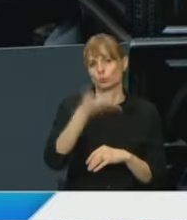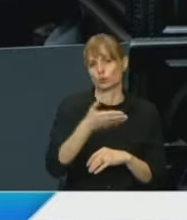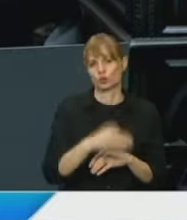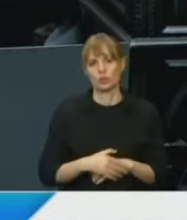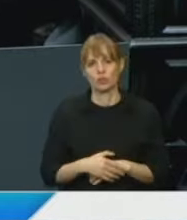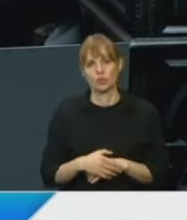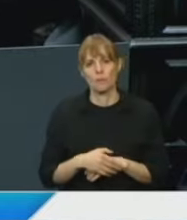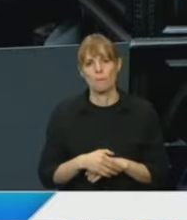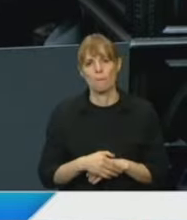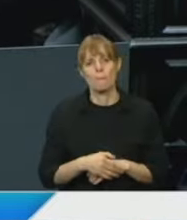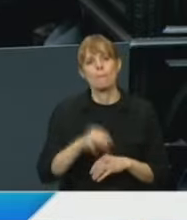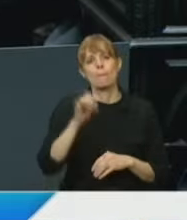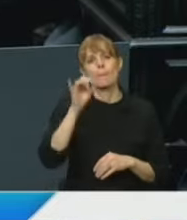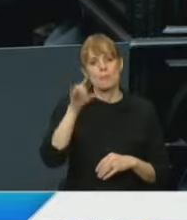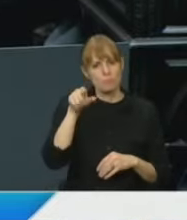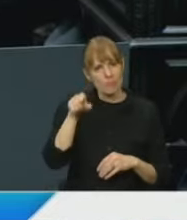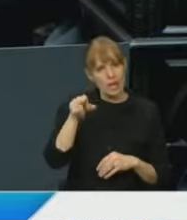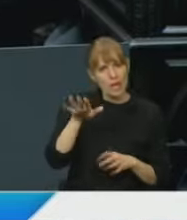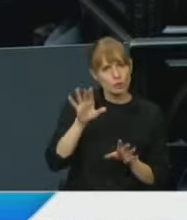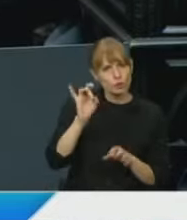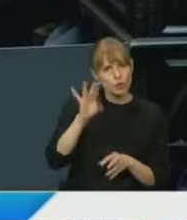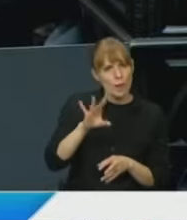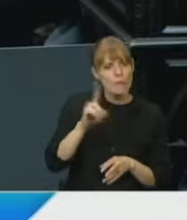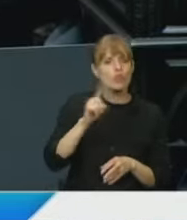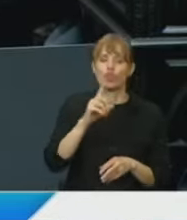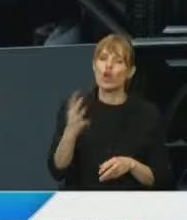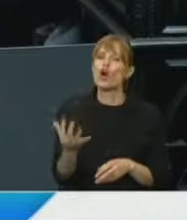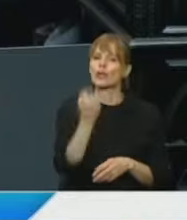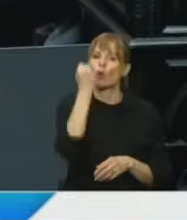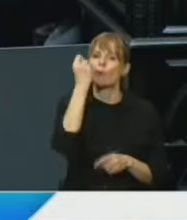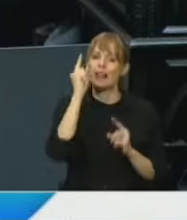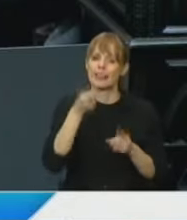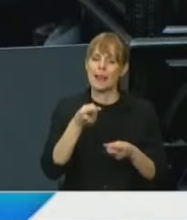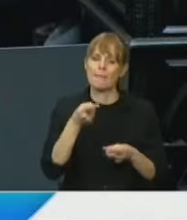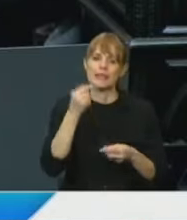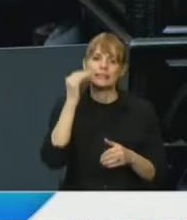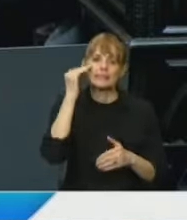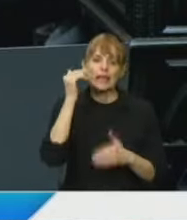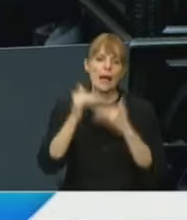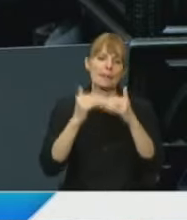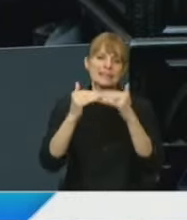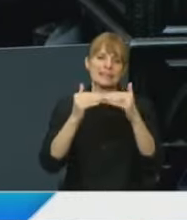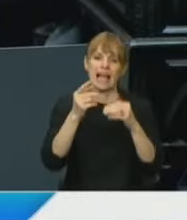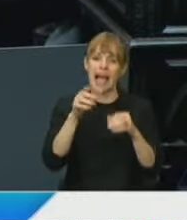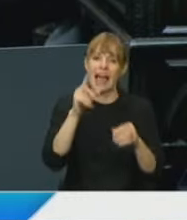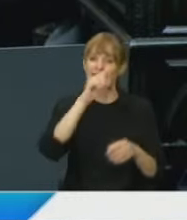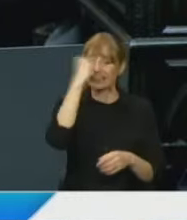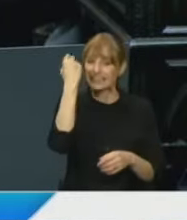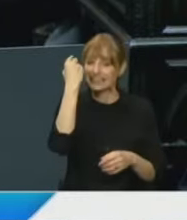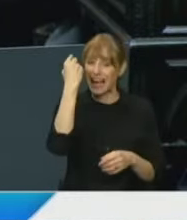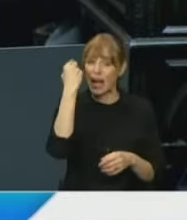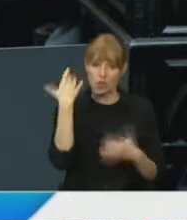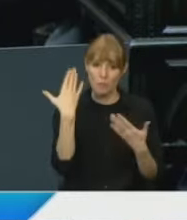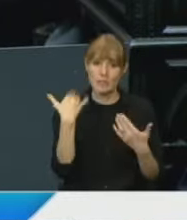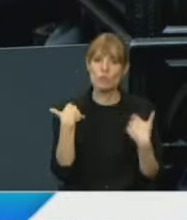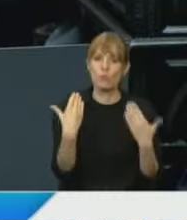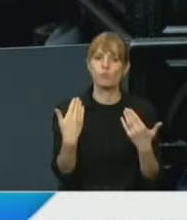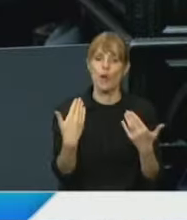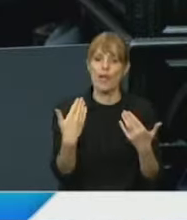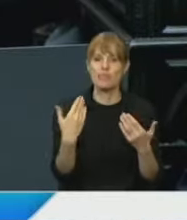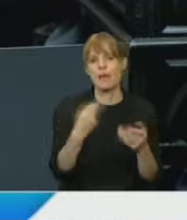lleva adelante el gobierno. Creo que aquellos que apuesten al dólar van a perder en este